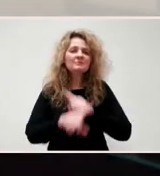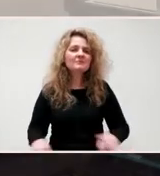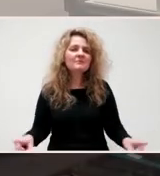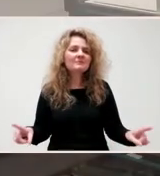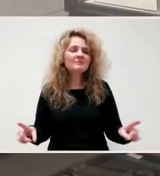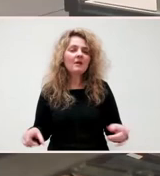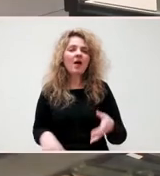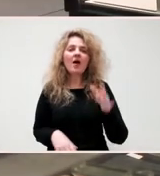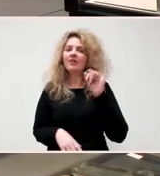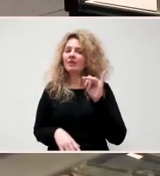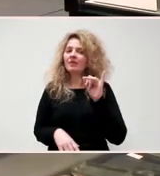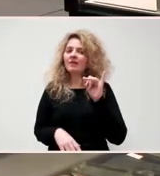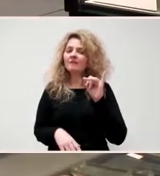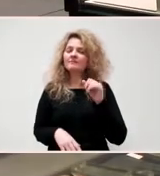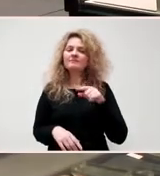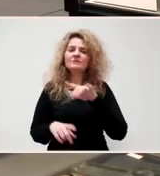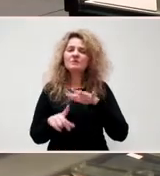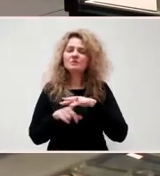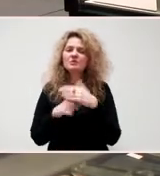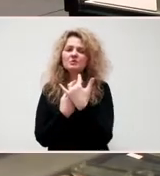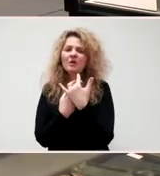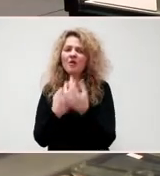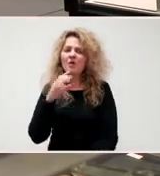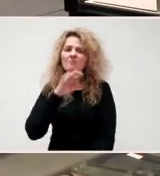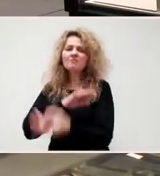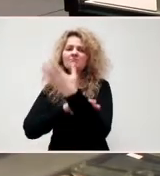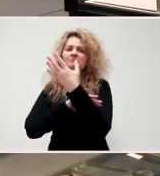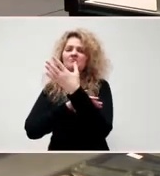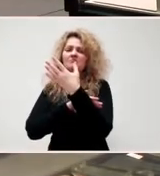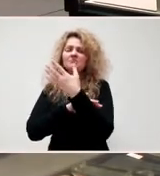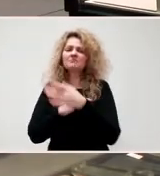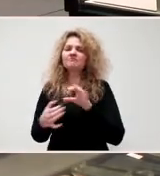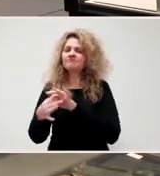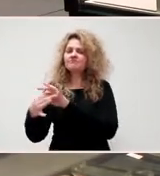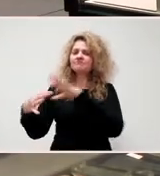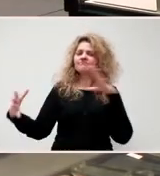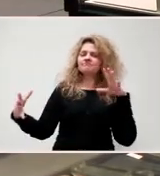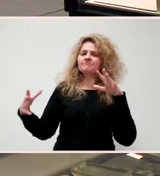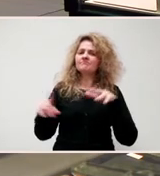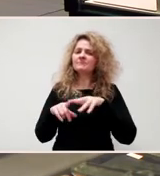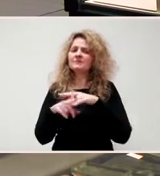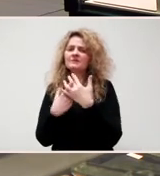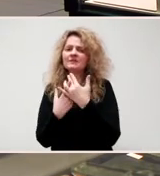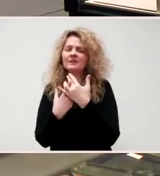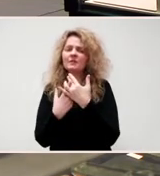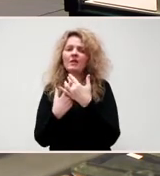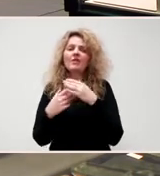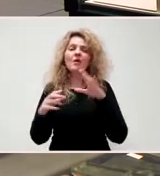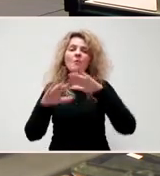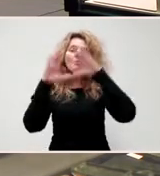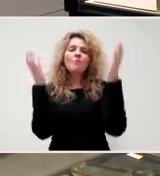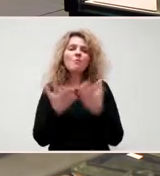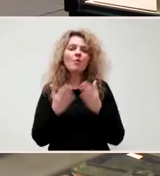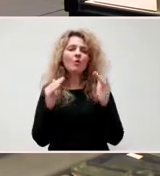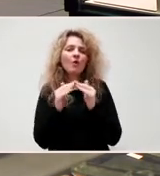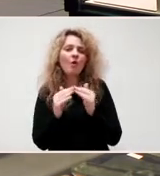de misterio que ten é o feito do seu contexto de aparición. Desvinculado de contextos